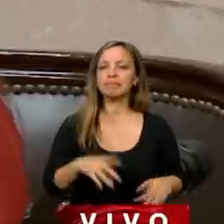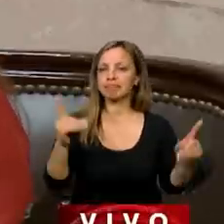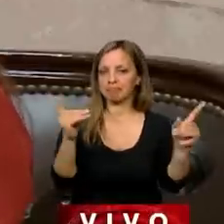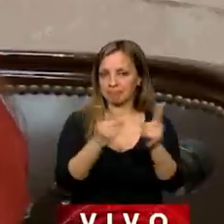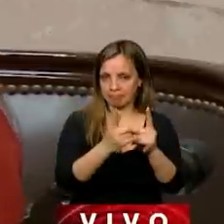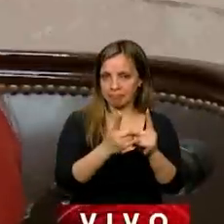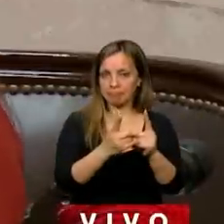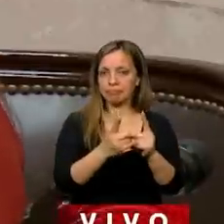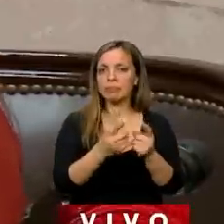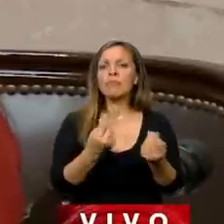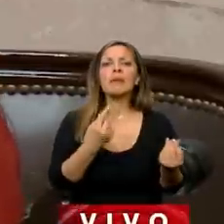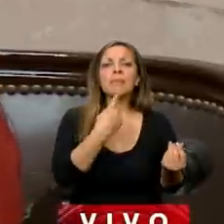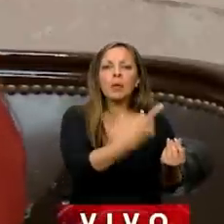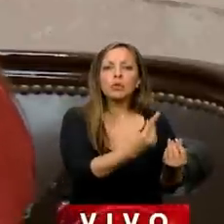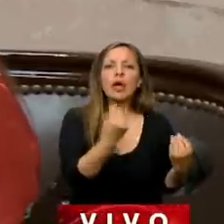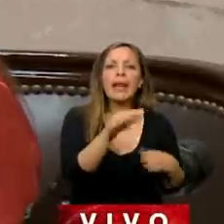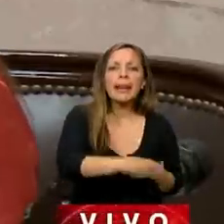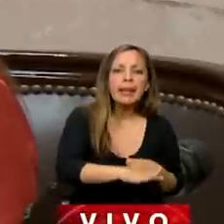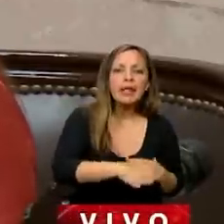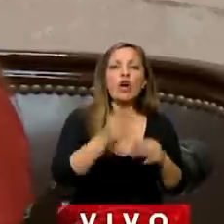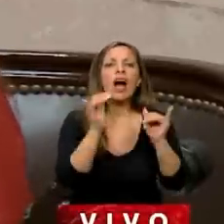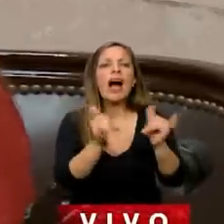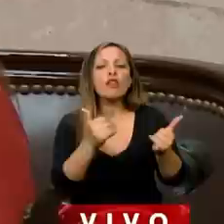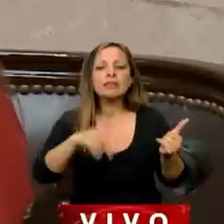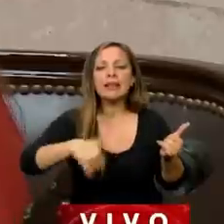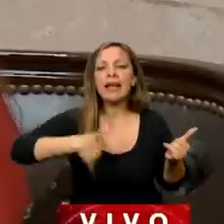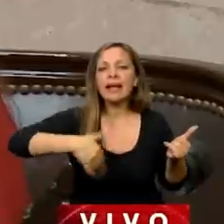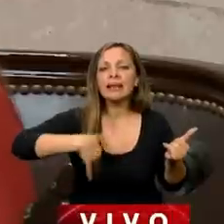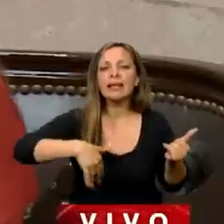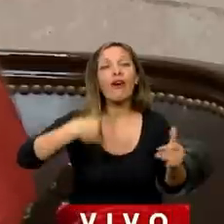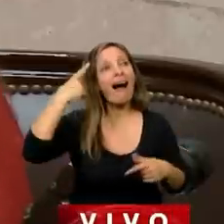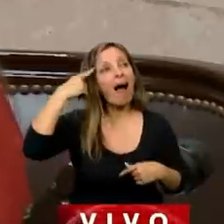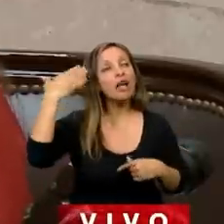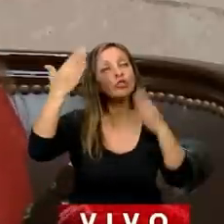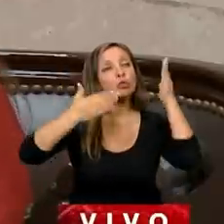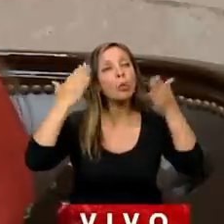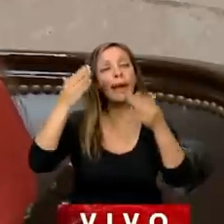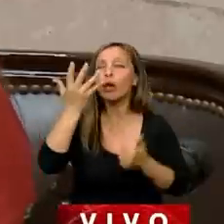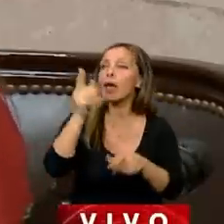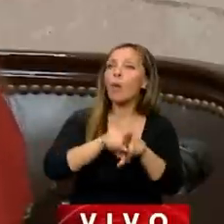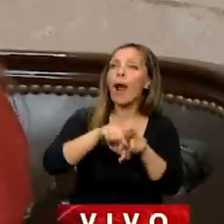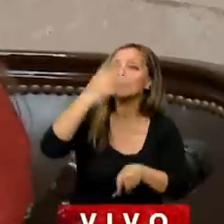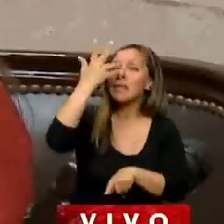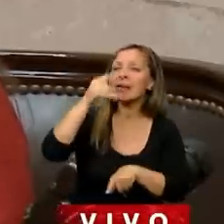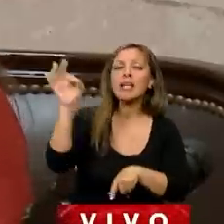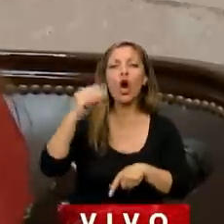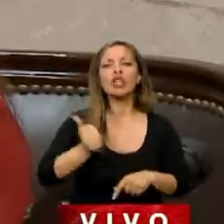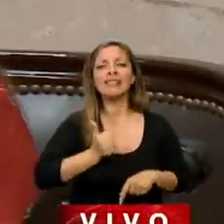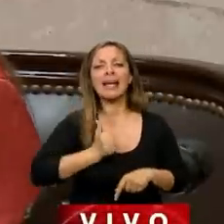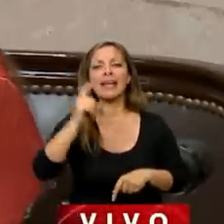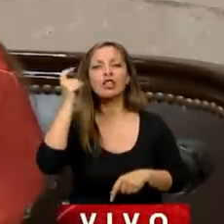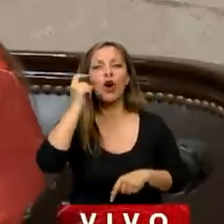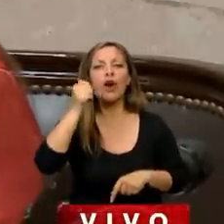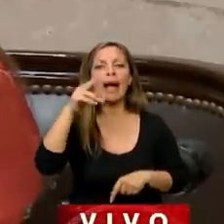síntesis, ¿qué niño o adolescente argentino va a querer ser San Martín o el sargento Cabral o el